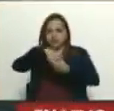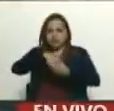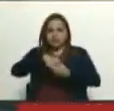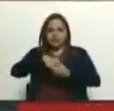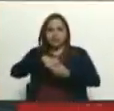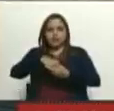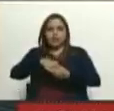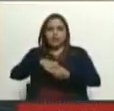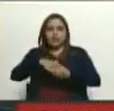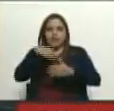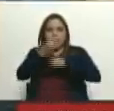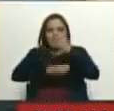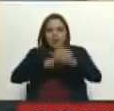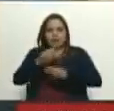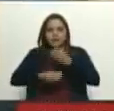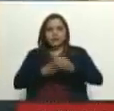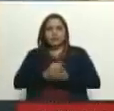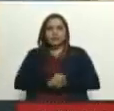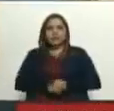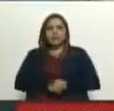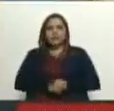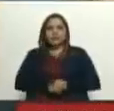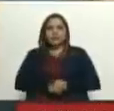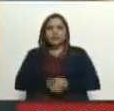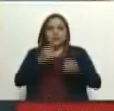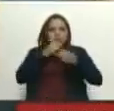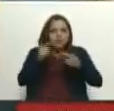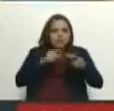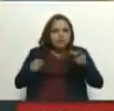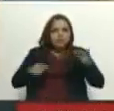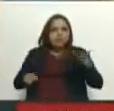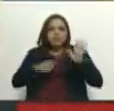la conformación de las diferentes